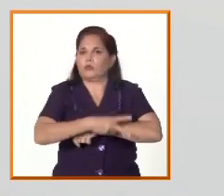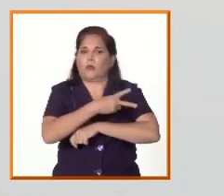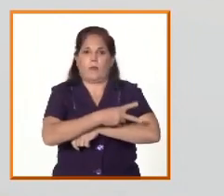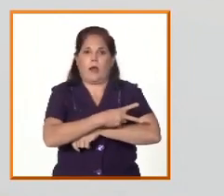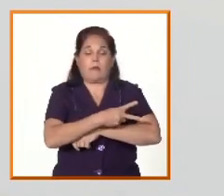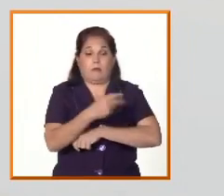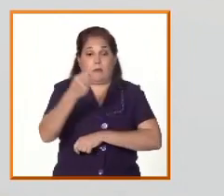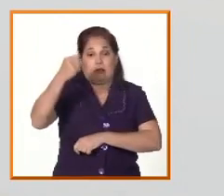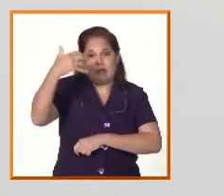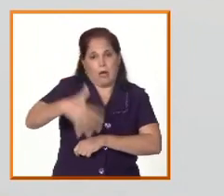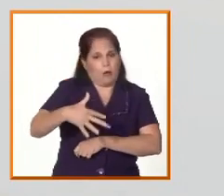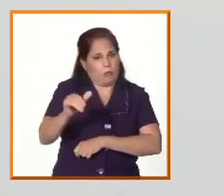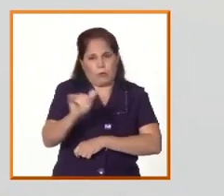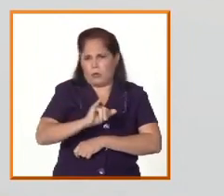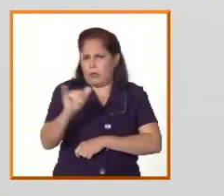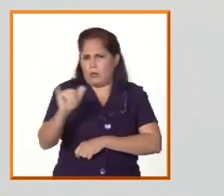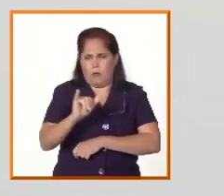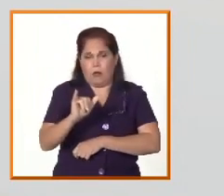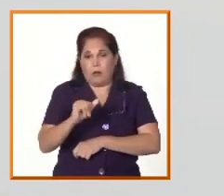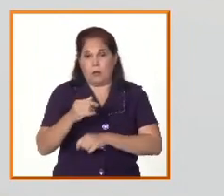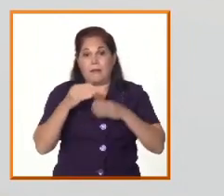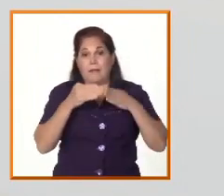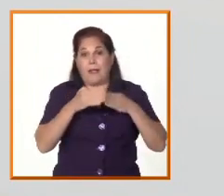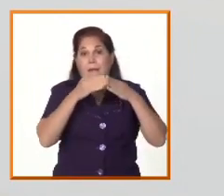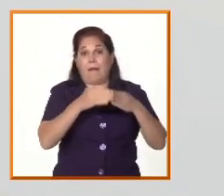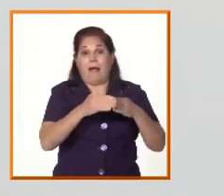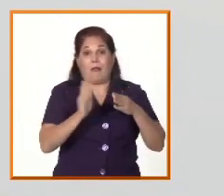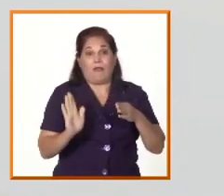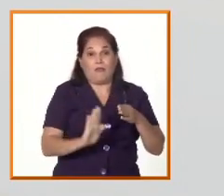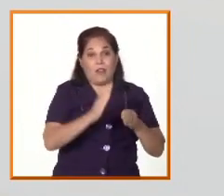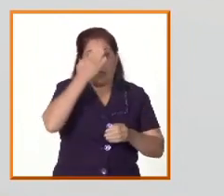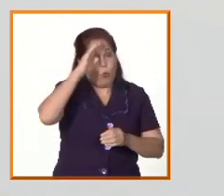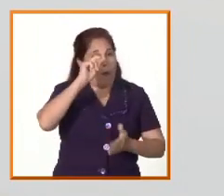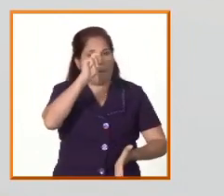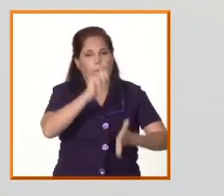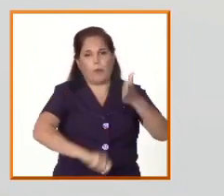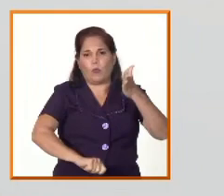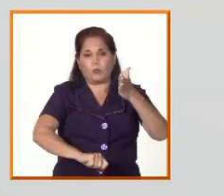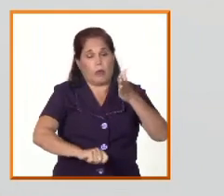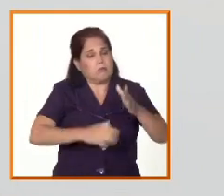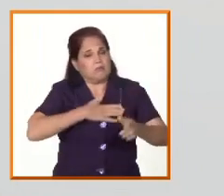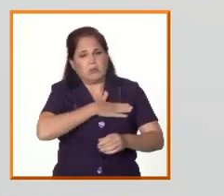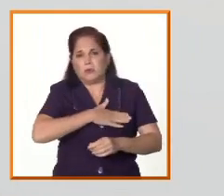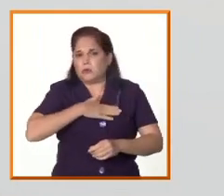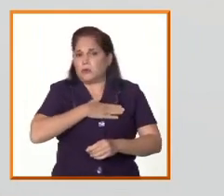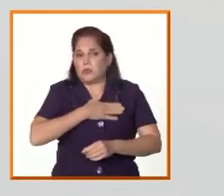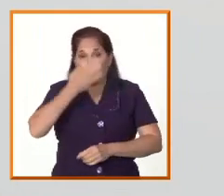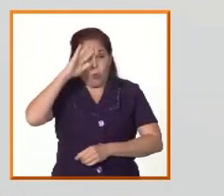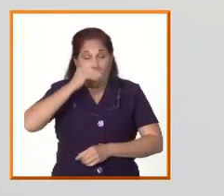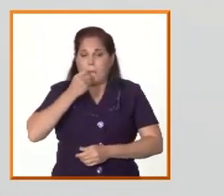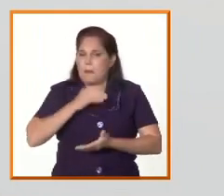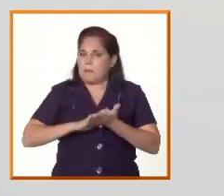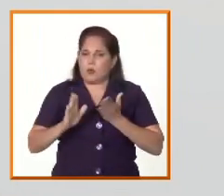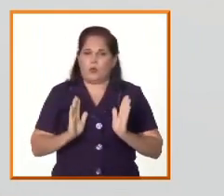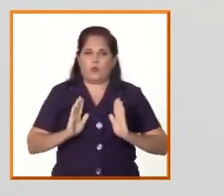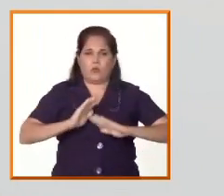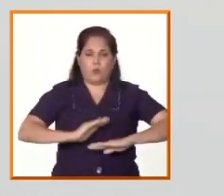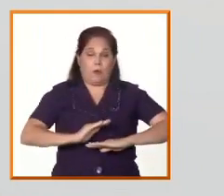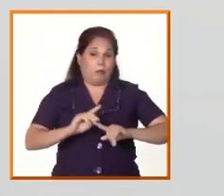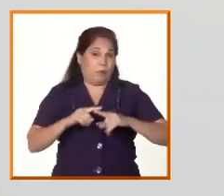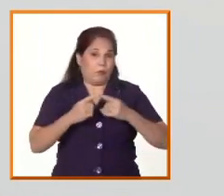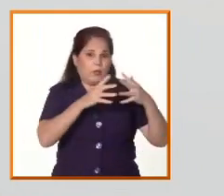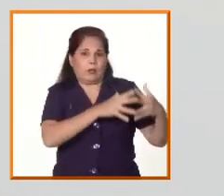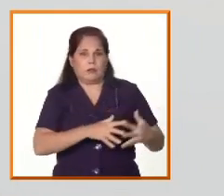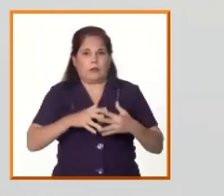precio superiores solamente por decir que el barco y que el producto viene hacia Cuba a enfrentar cualquier medida del gobierno